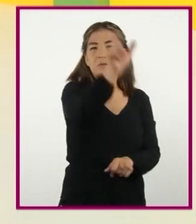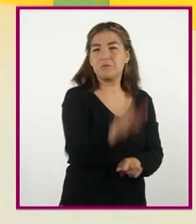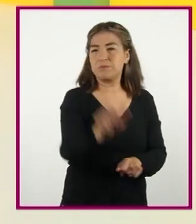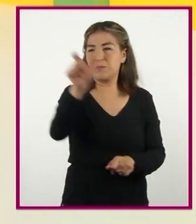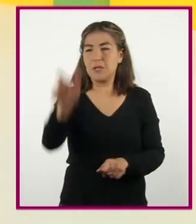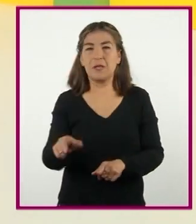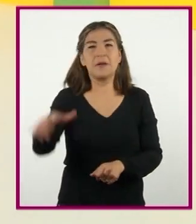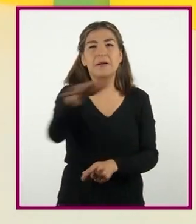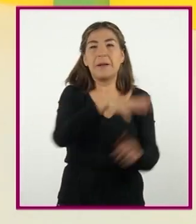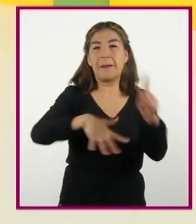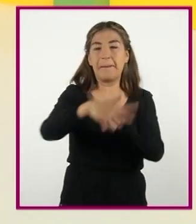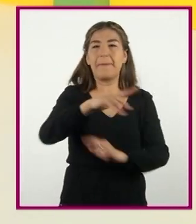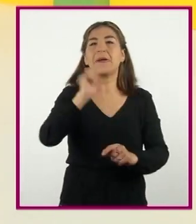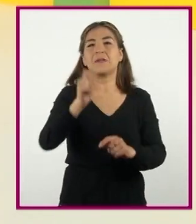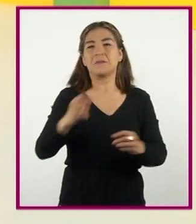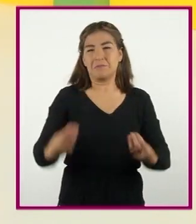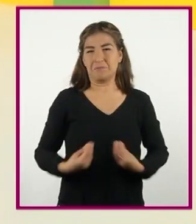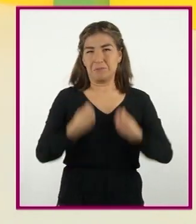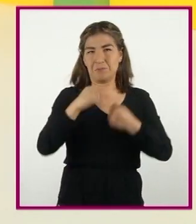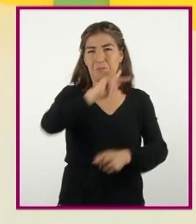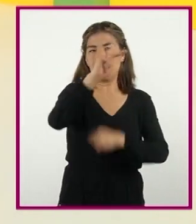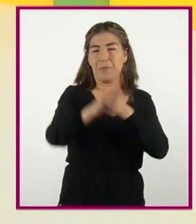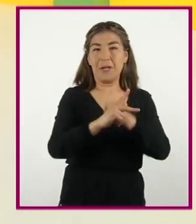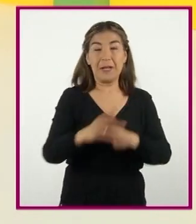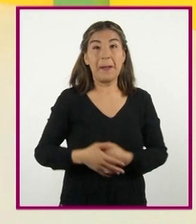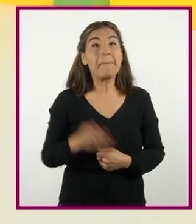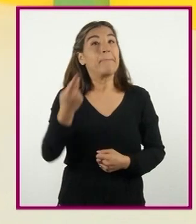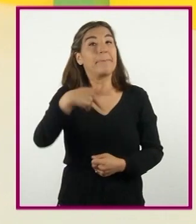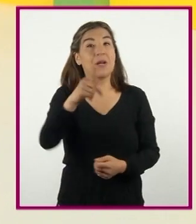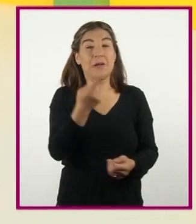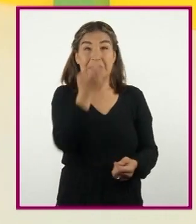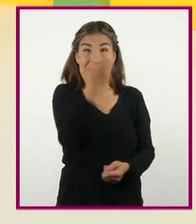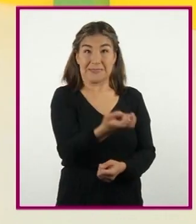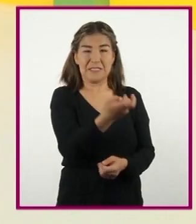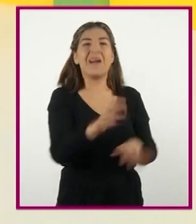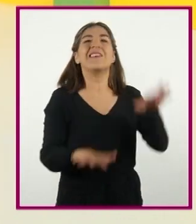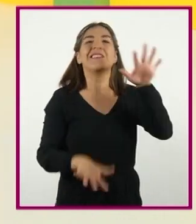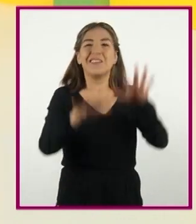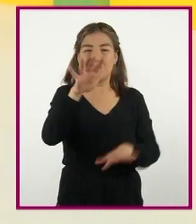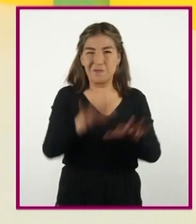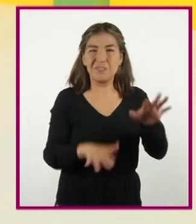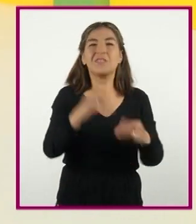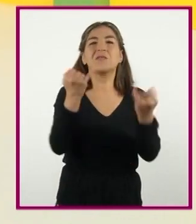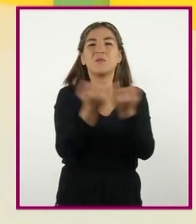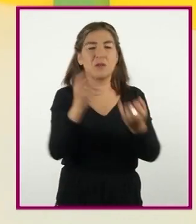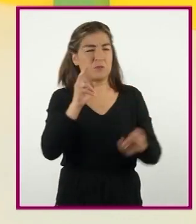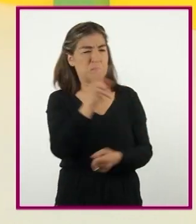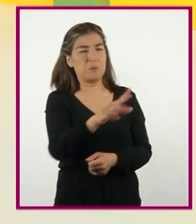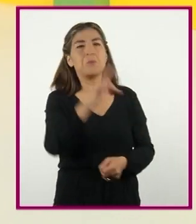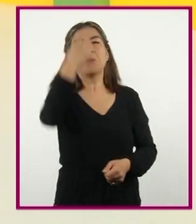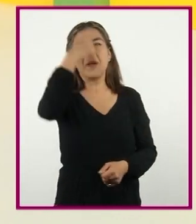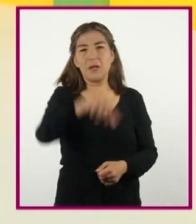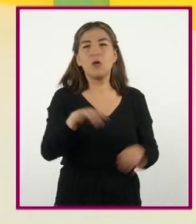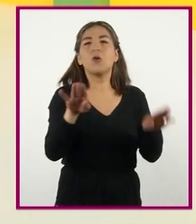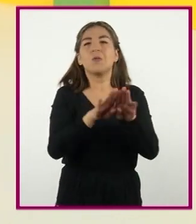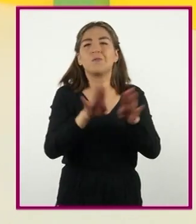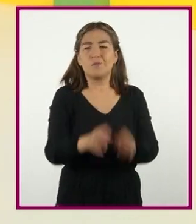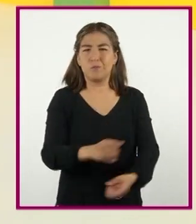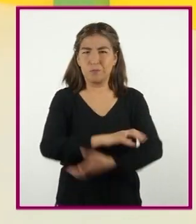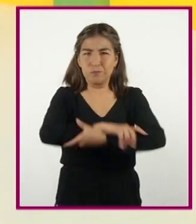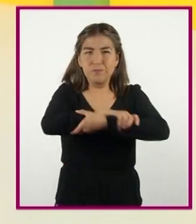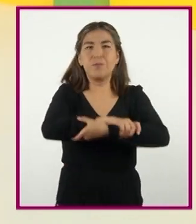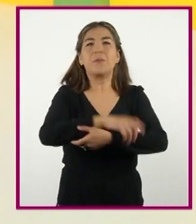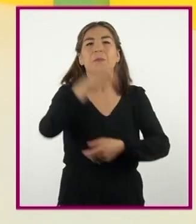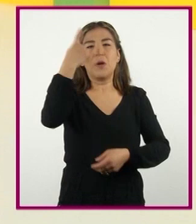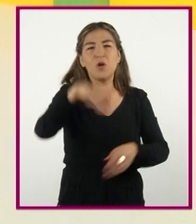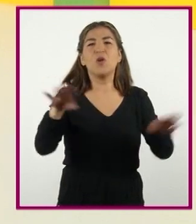y los habitantes de un país. Pero esto, en ocasiones, también fue tomado como motivo para fortalecer